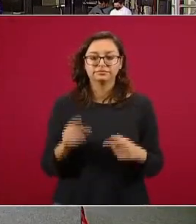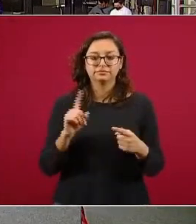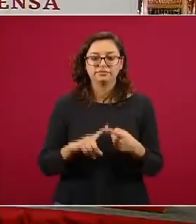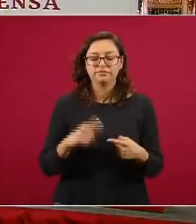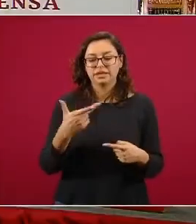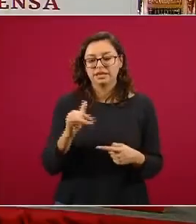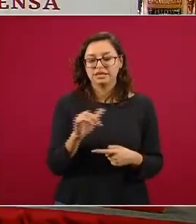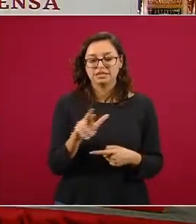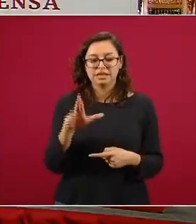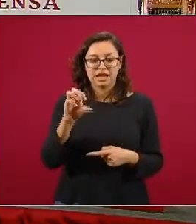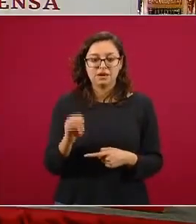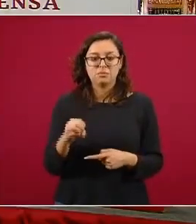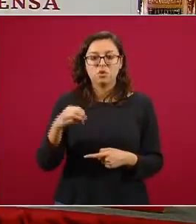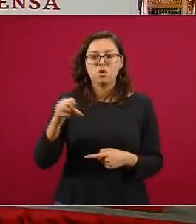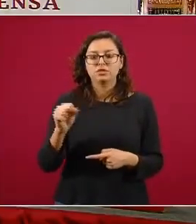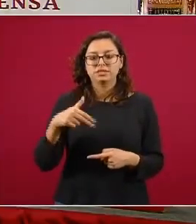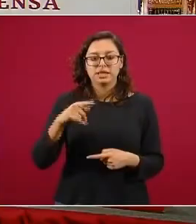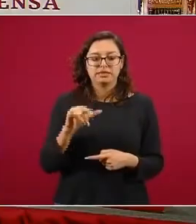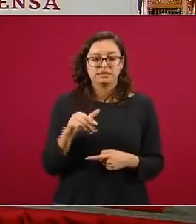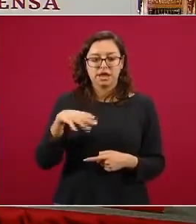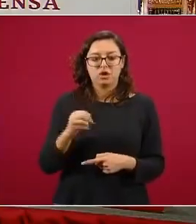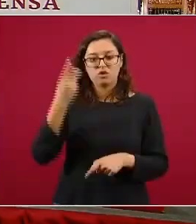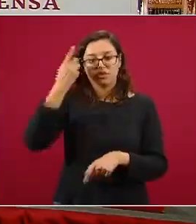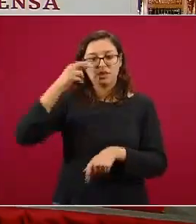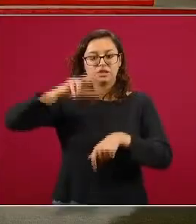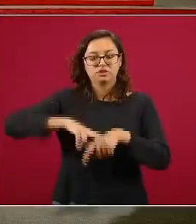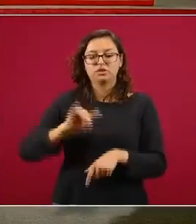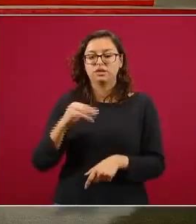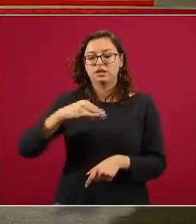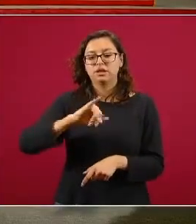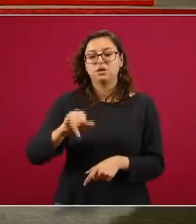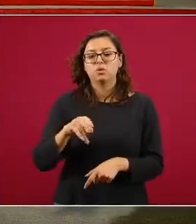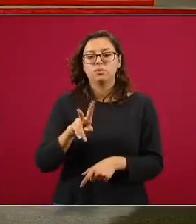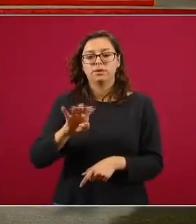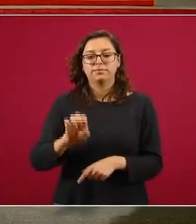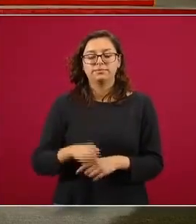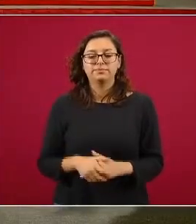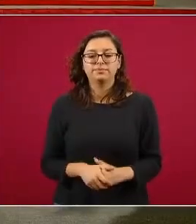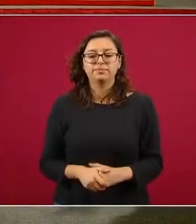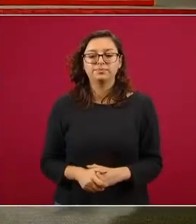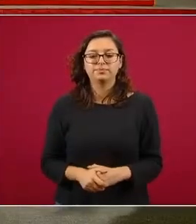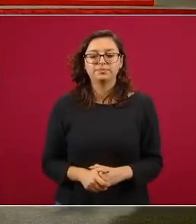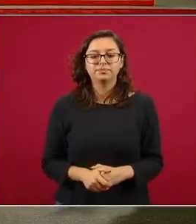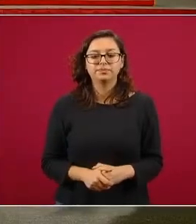Santiago, director del Instituto Mexicano de la Juventud. Por favor, estimado Guillermo.